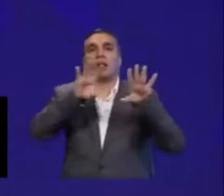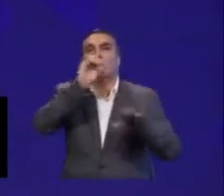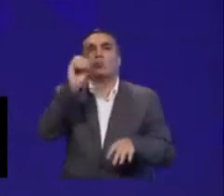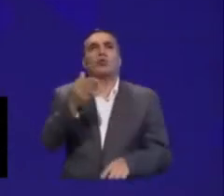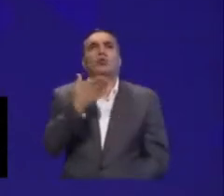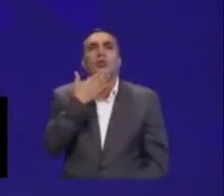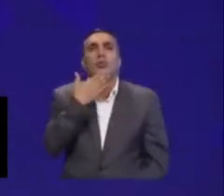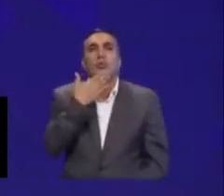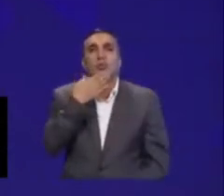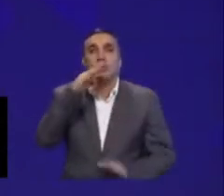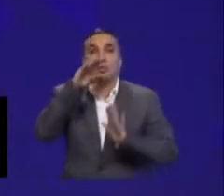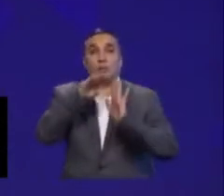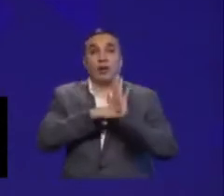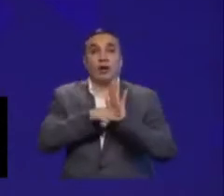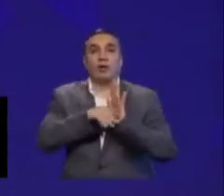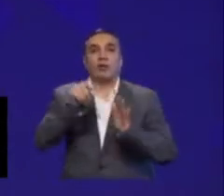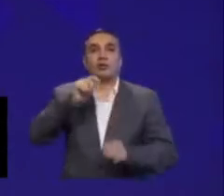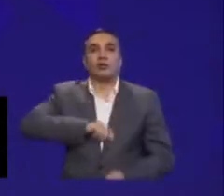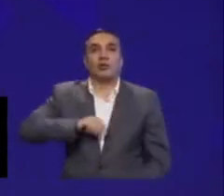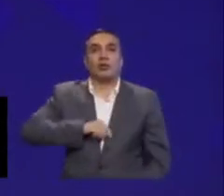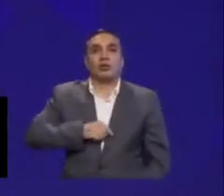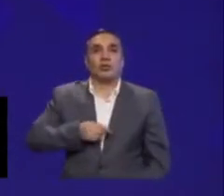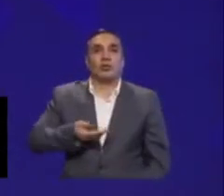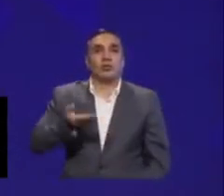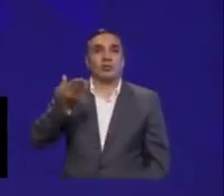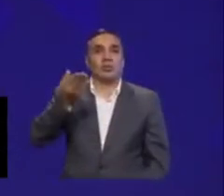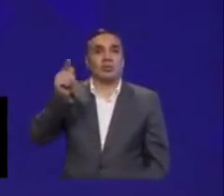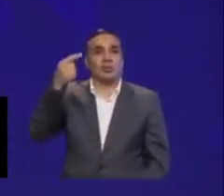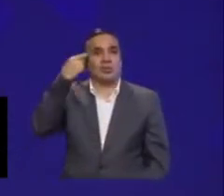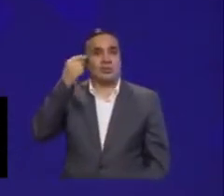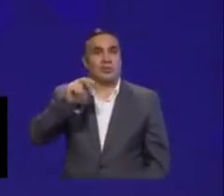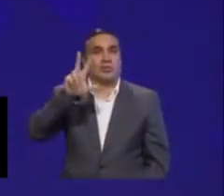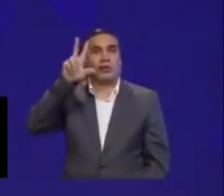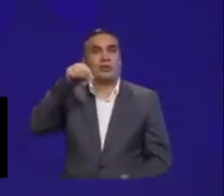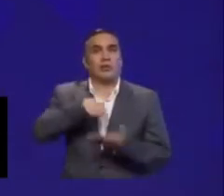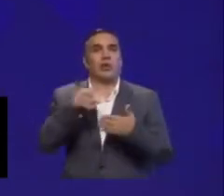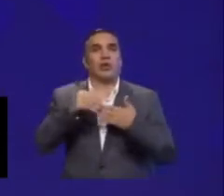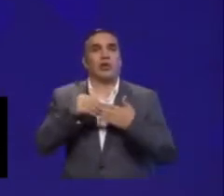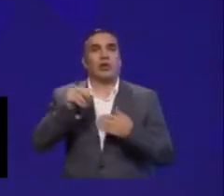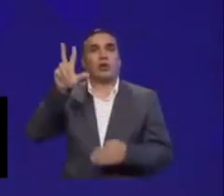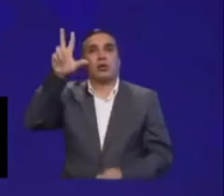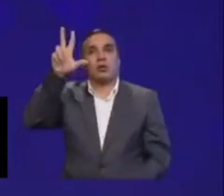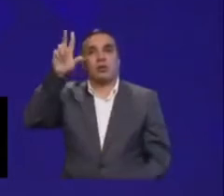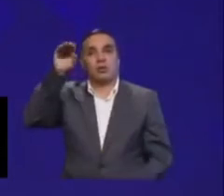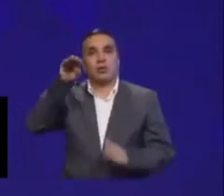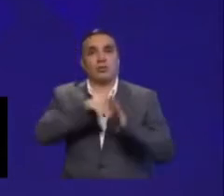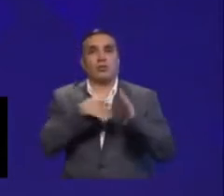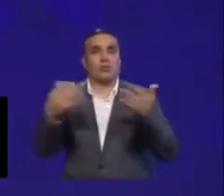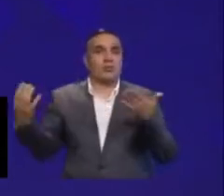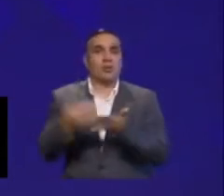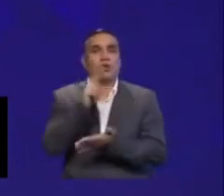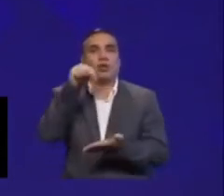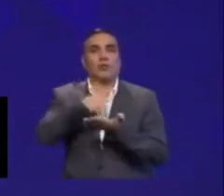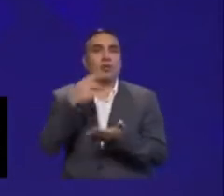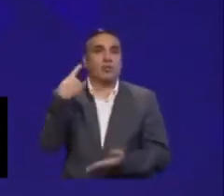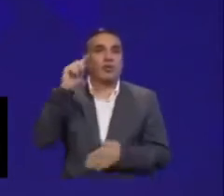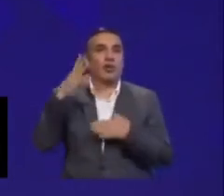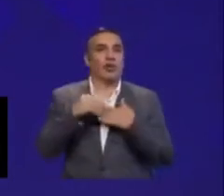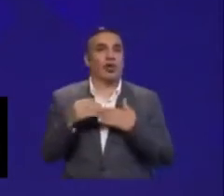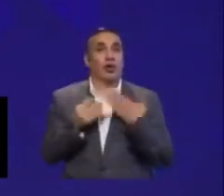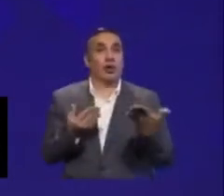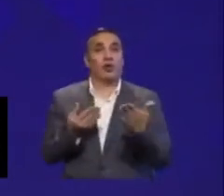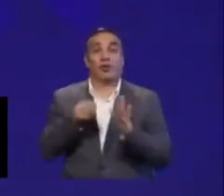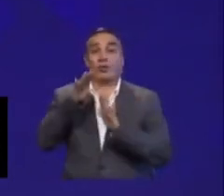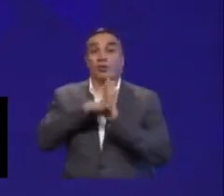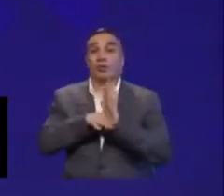sustentar? Bajando los megasueldos de la burocracia dorada a $3,000. Ahí nos vamos a ahorrar como $2,000 millones.